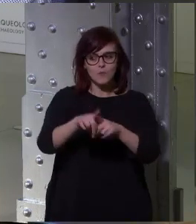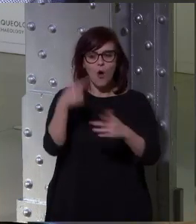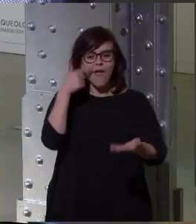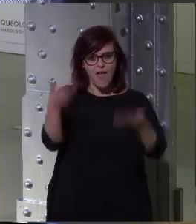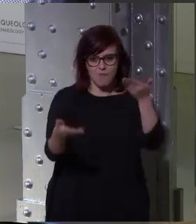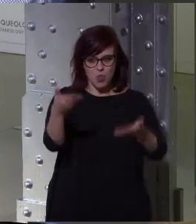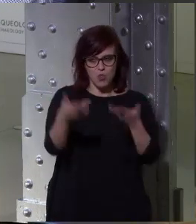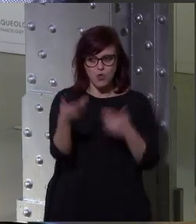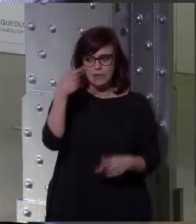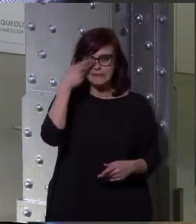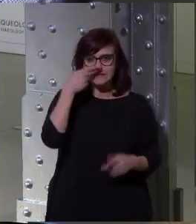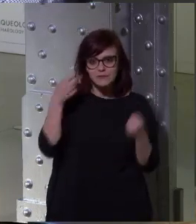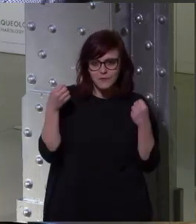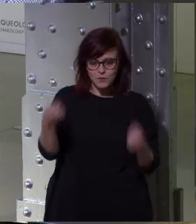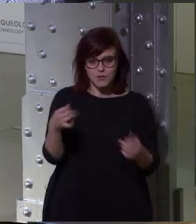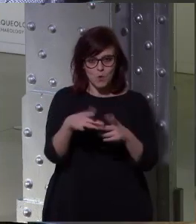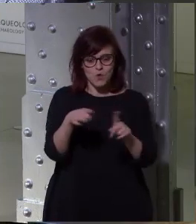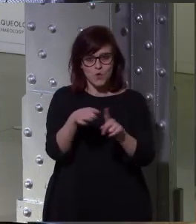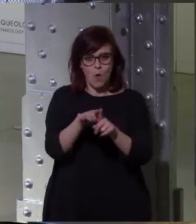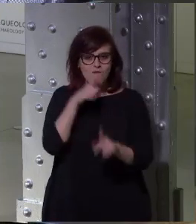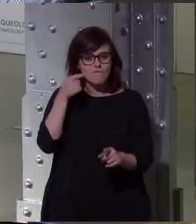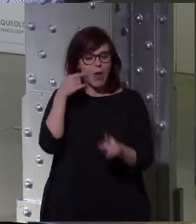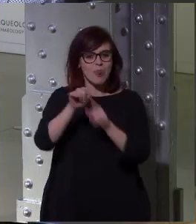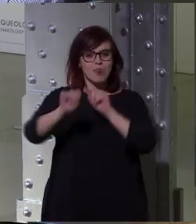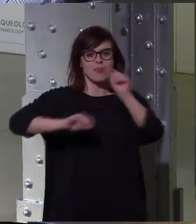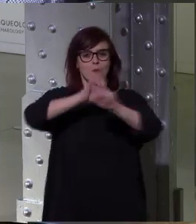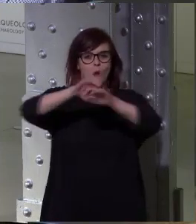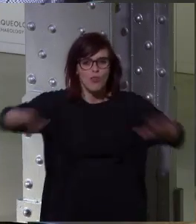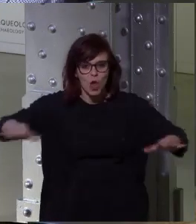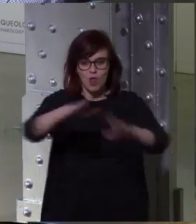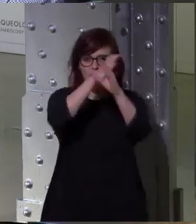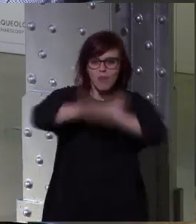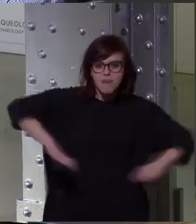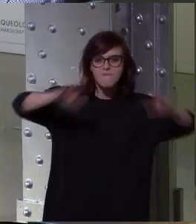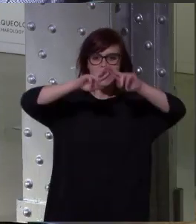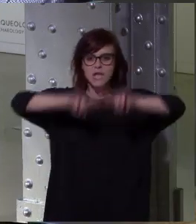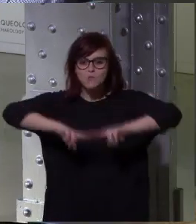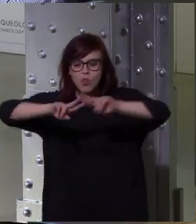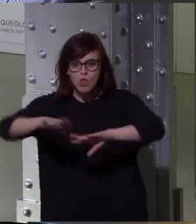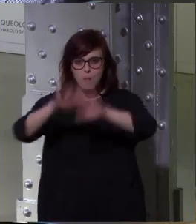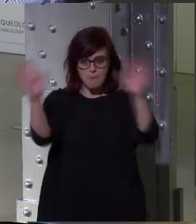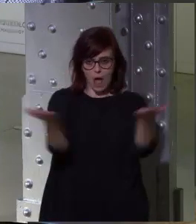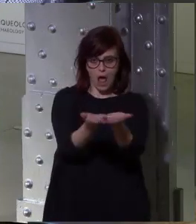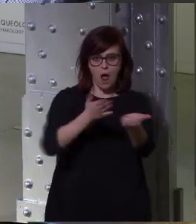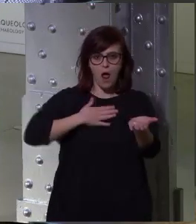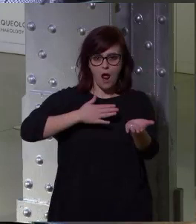mí muy interesante, de ser un icono de la divulgación científica, de la exploración de nuestro planeta.